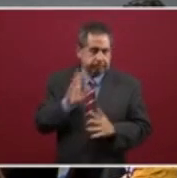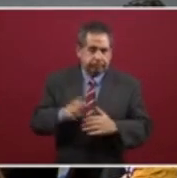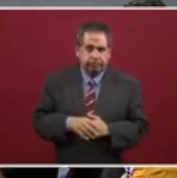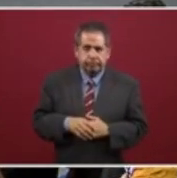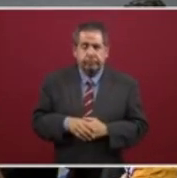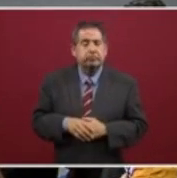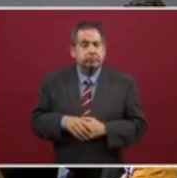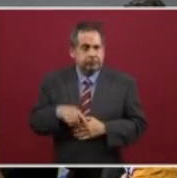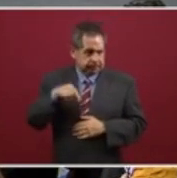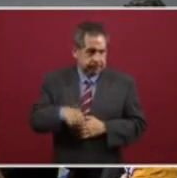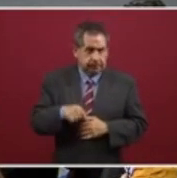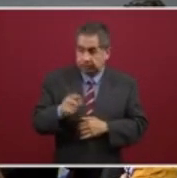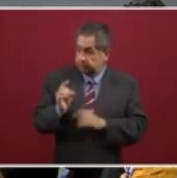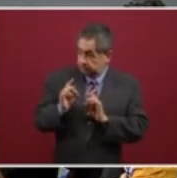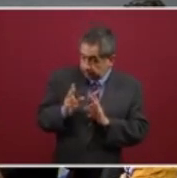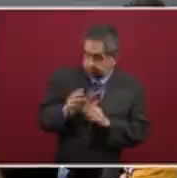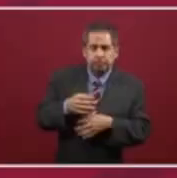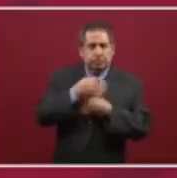aquí vamos a comentar